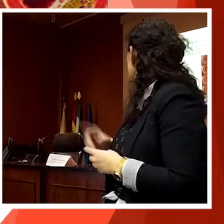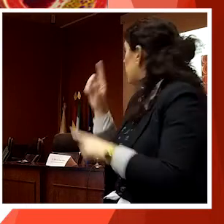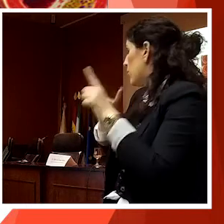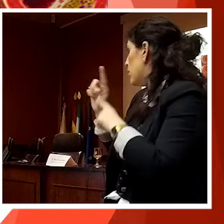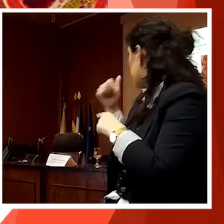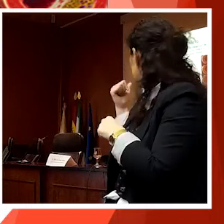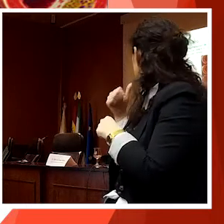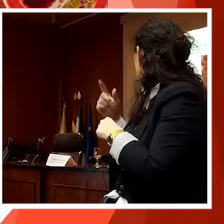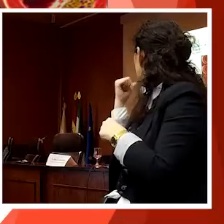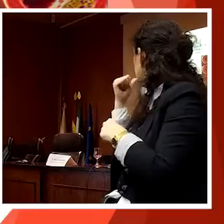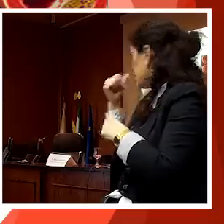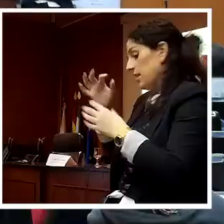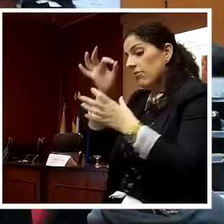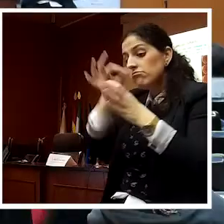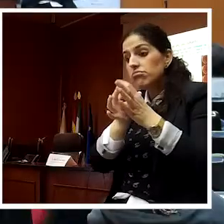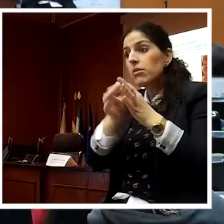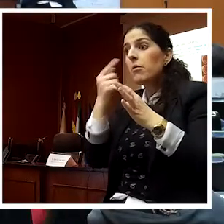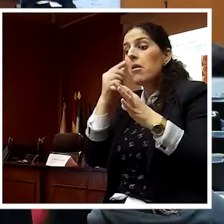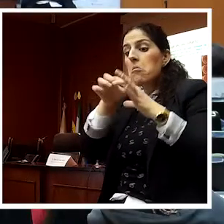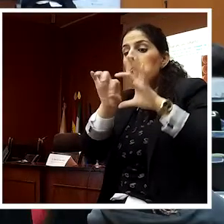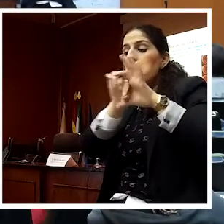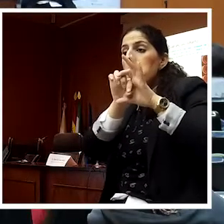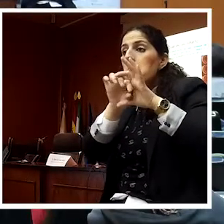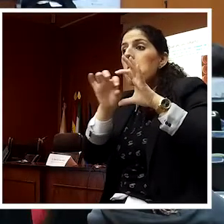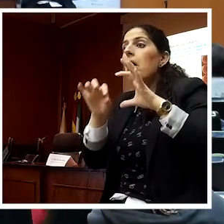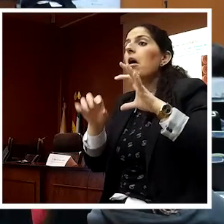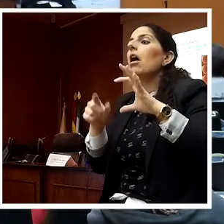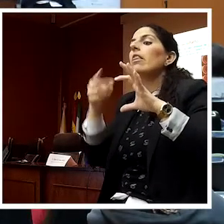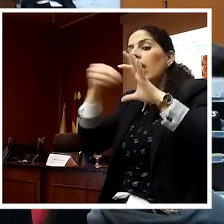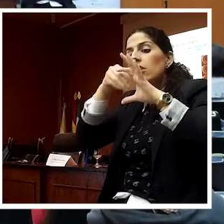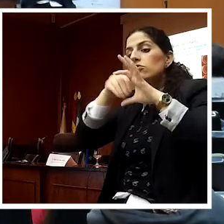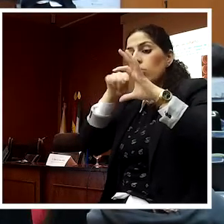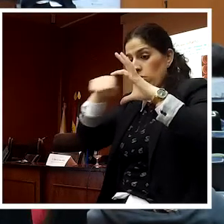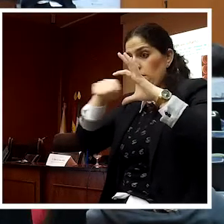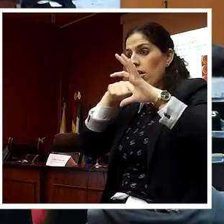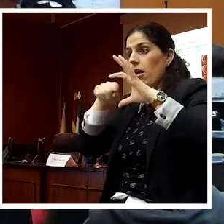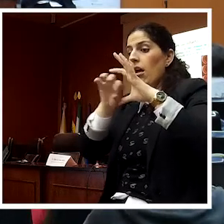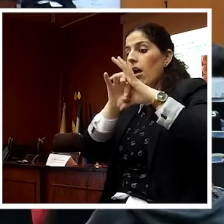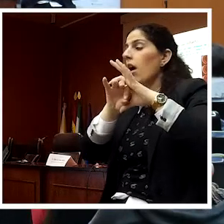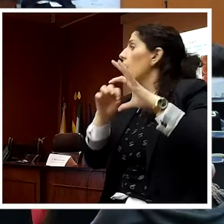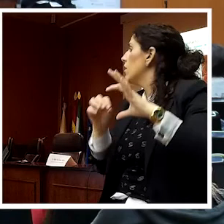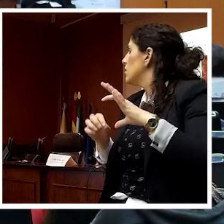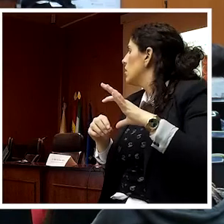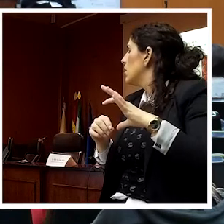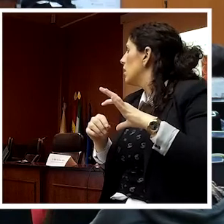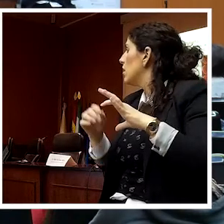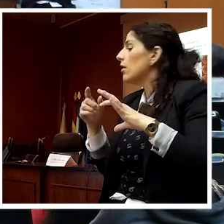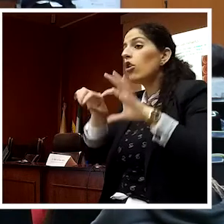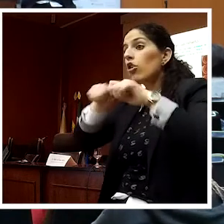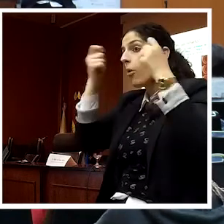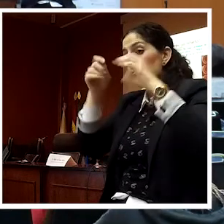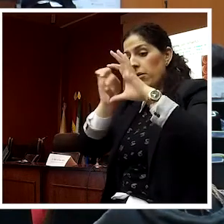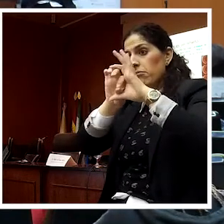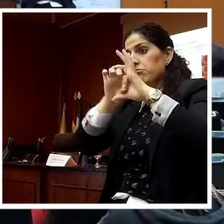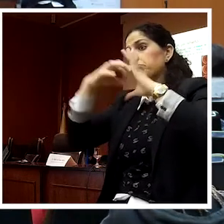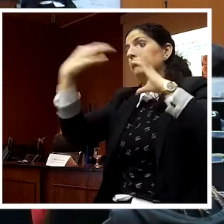hemos estado comentando. Pues esta plaquita de ateroma que hay dentro de la luz, dentro del vaso, de la arteria coronaria, se